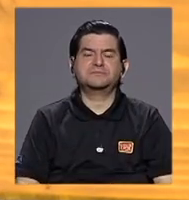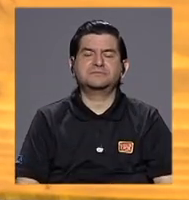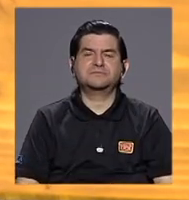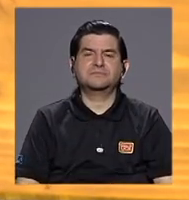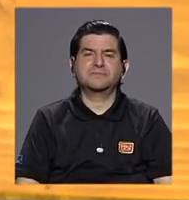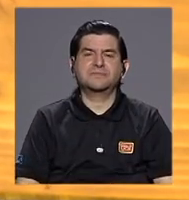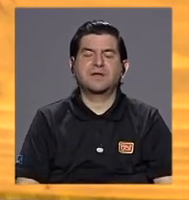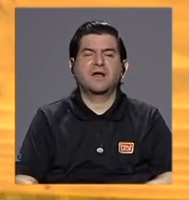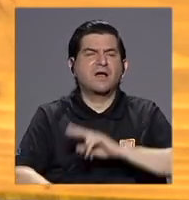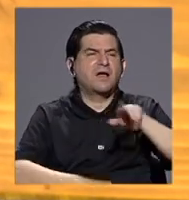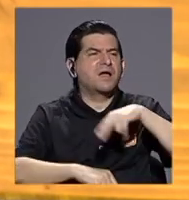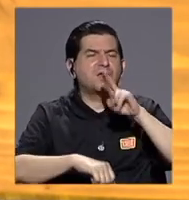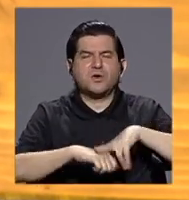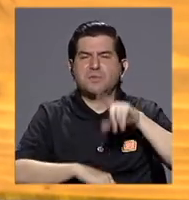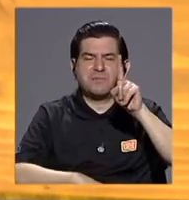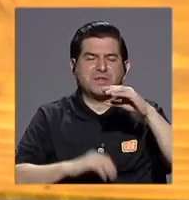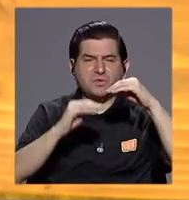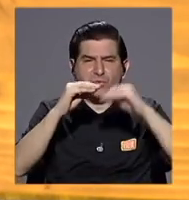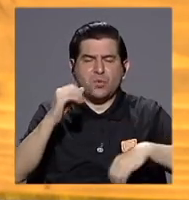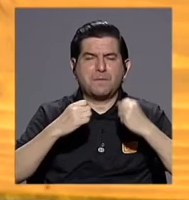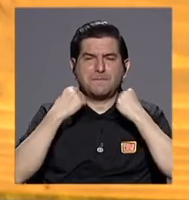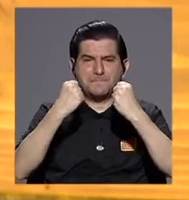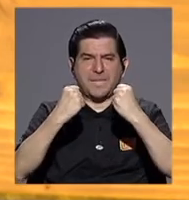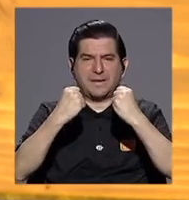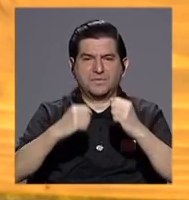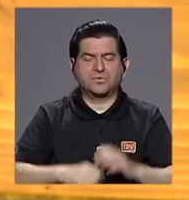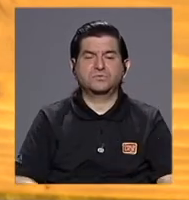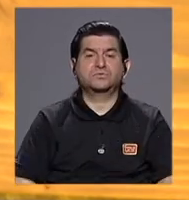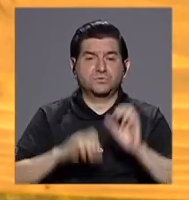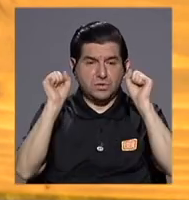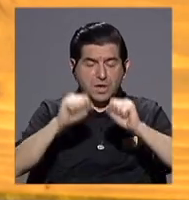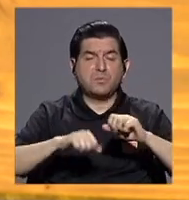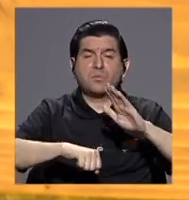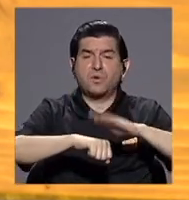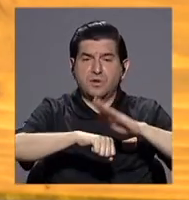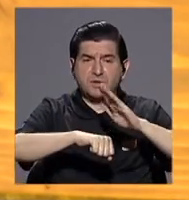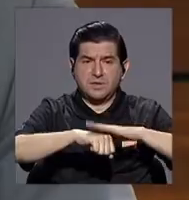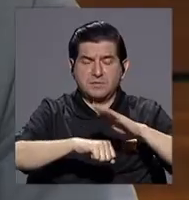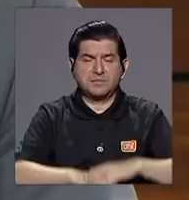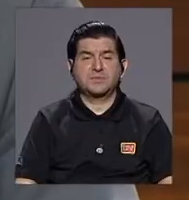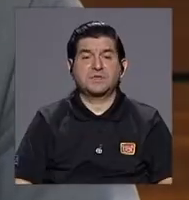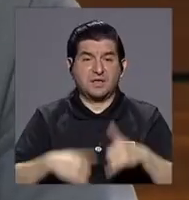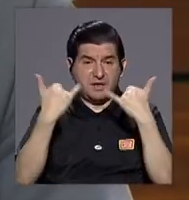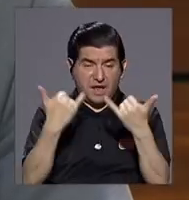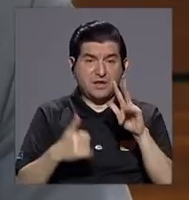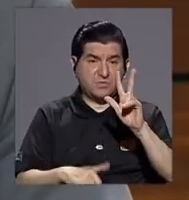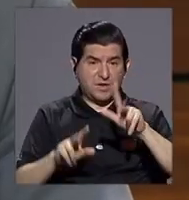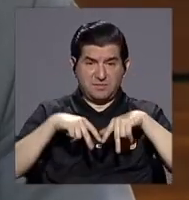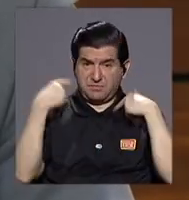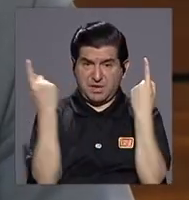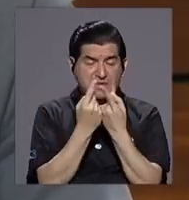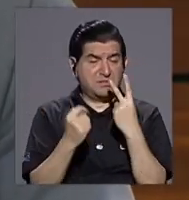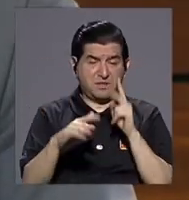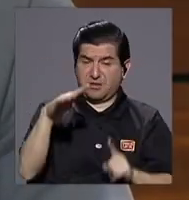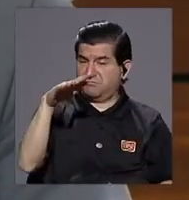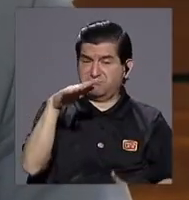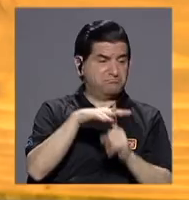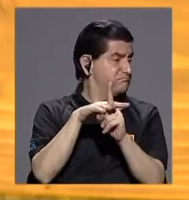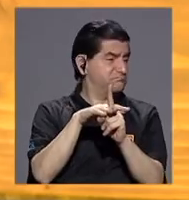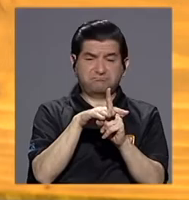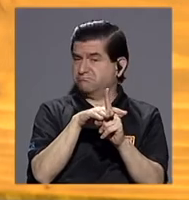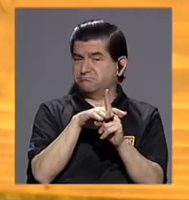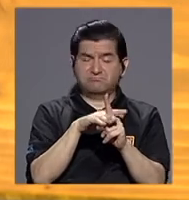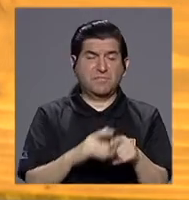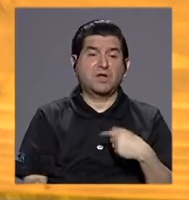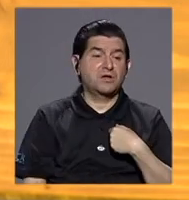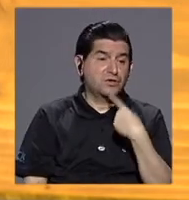de los cuales normalmente hay uno menos fuerte que pudiera permitir la... Pero en este momento esos 3 partidos no se ven, no se ven. Bueno,